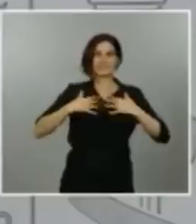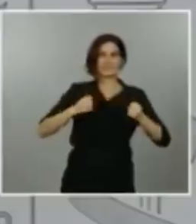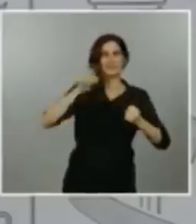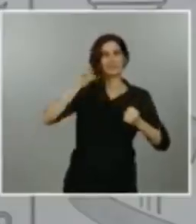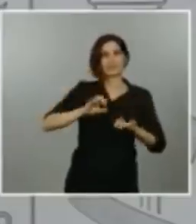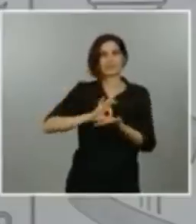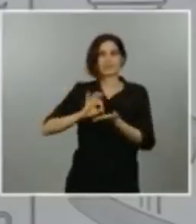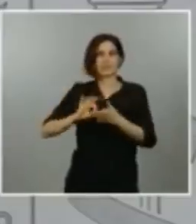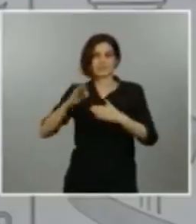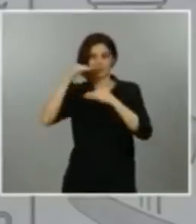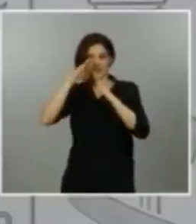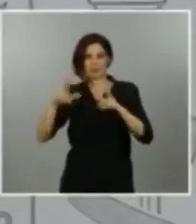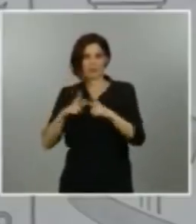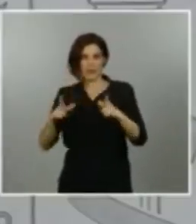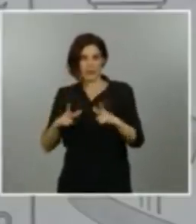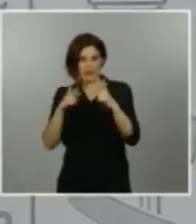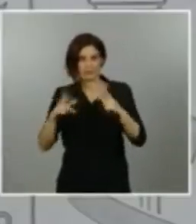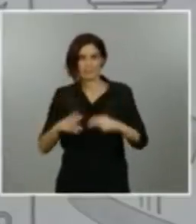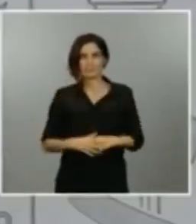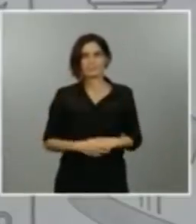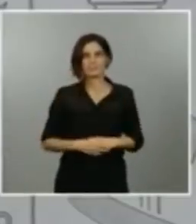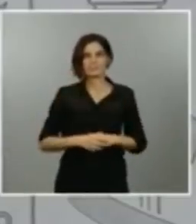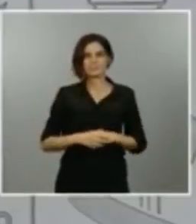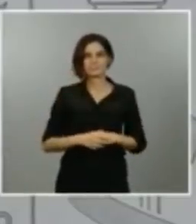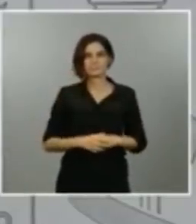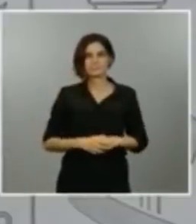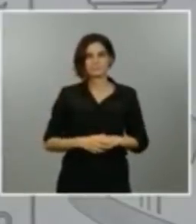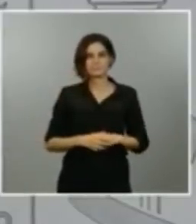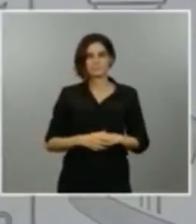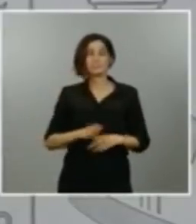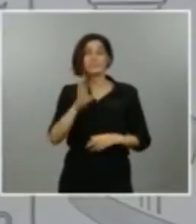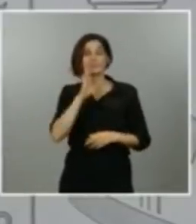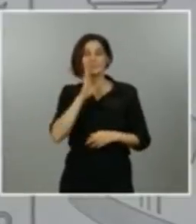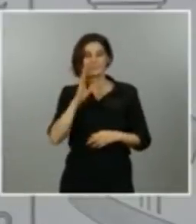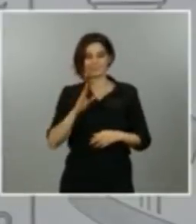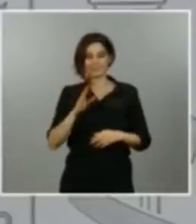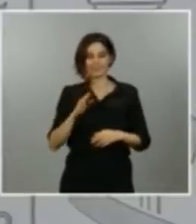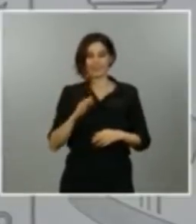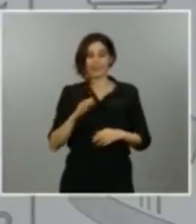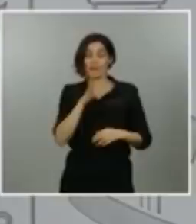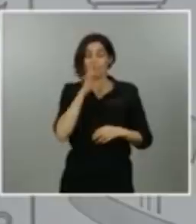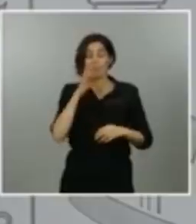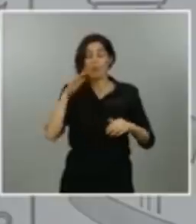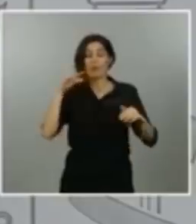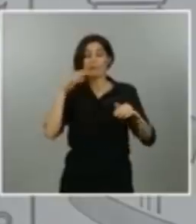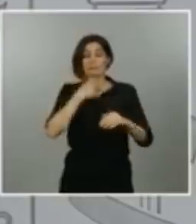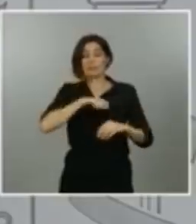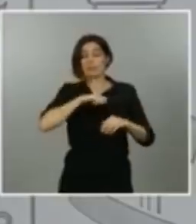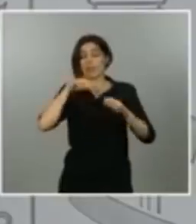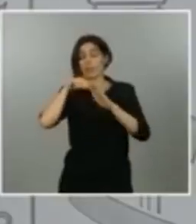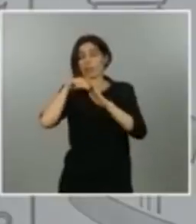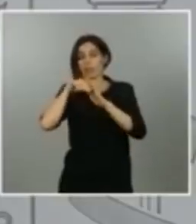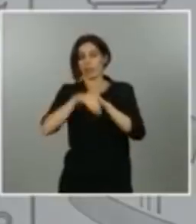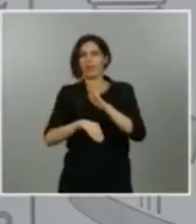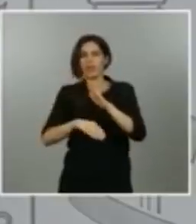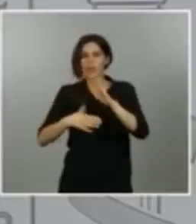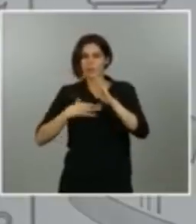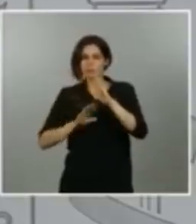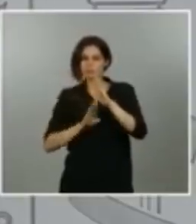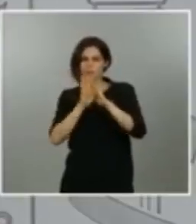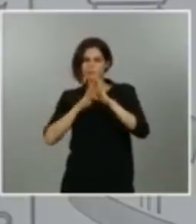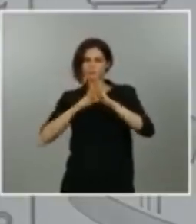como pro terroristas hagan de la identidad anti española el pan nuestro de cada día